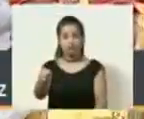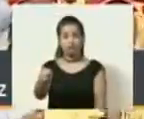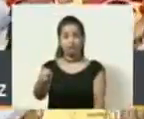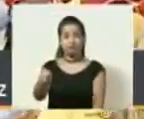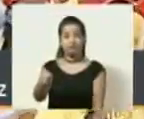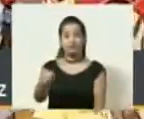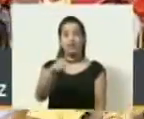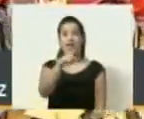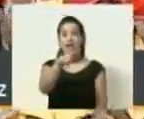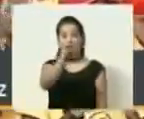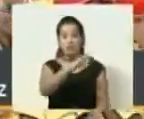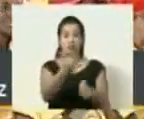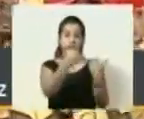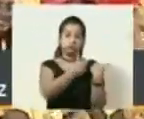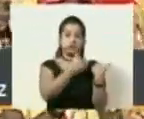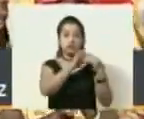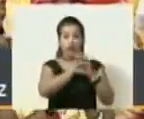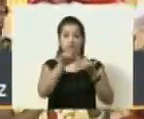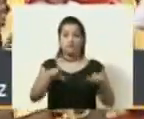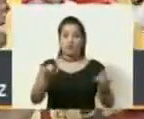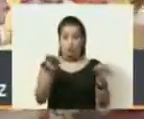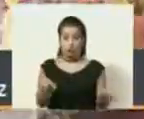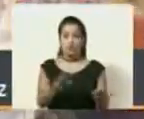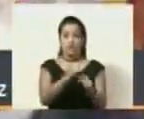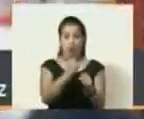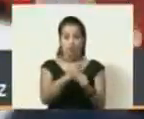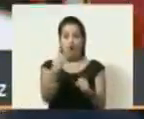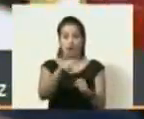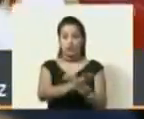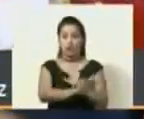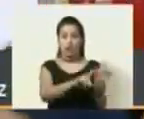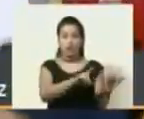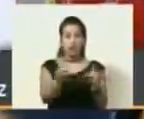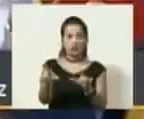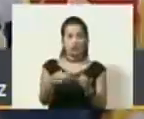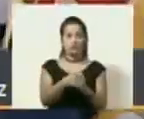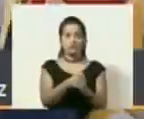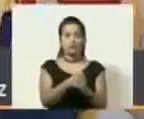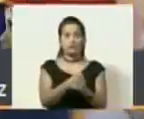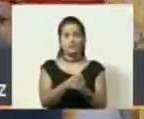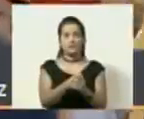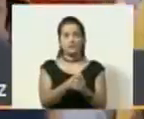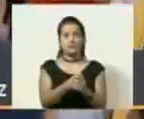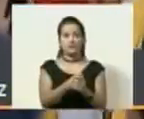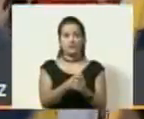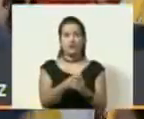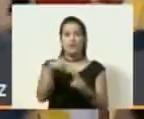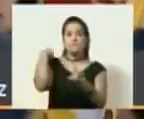con sus cargos fijos, pero además